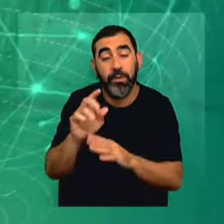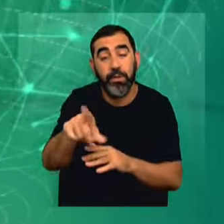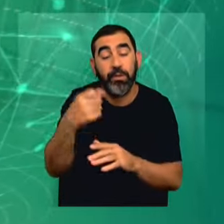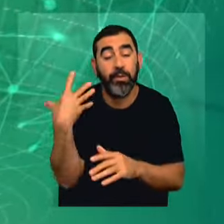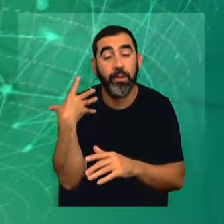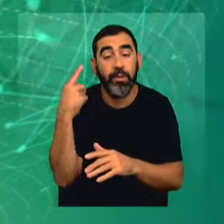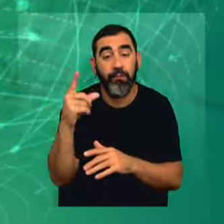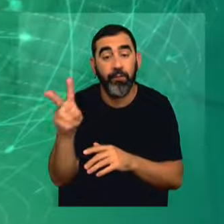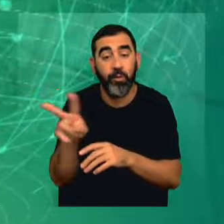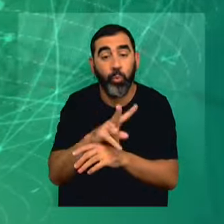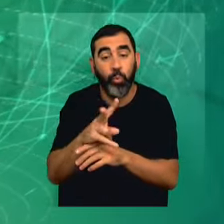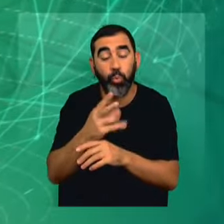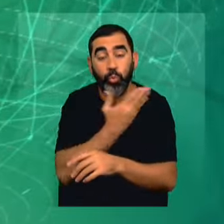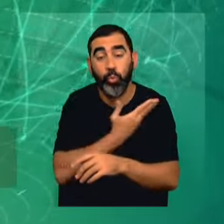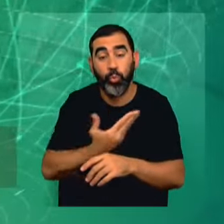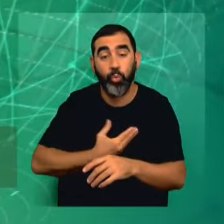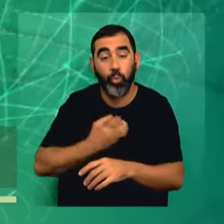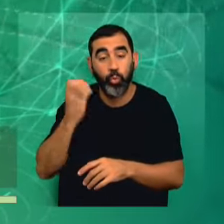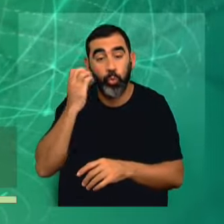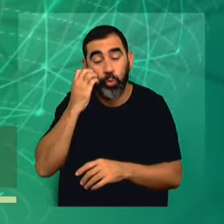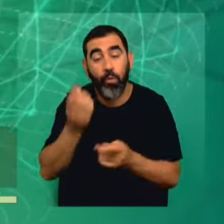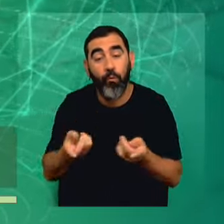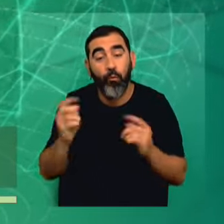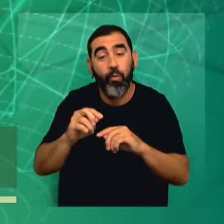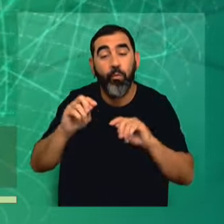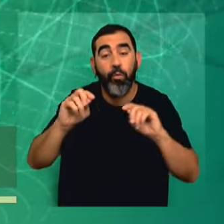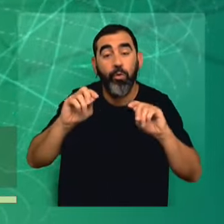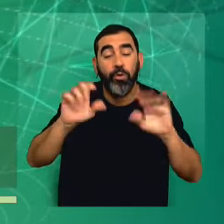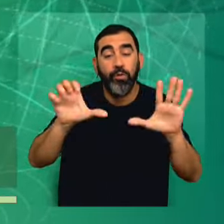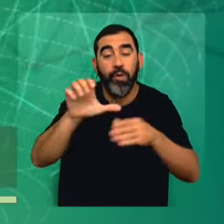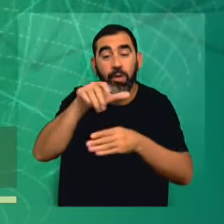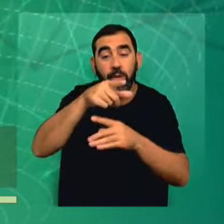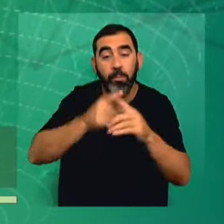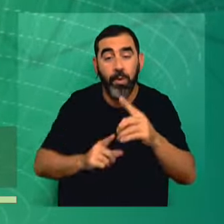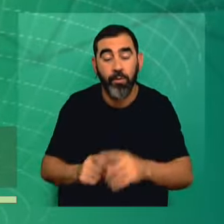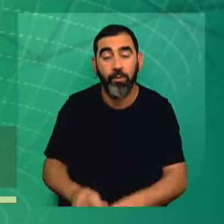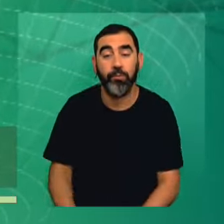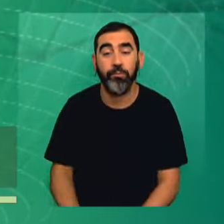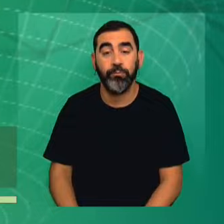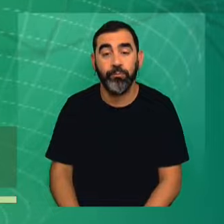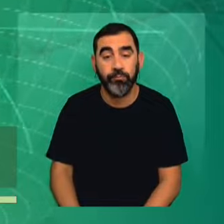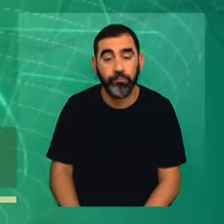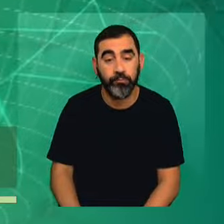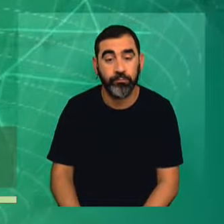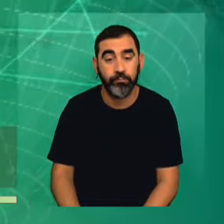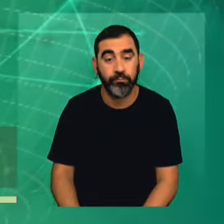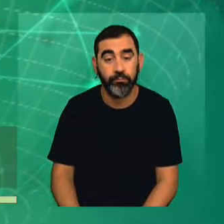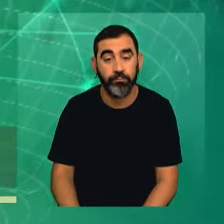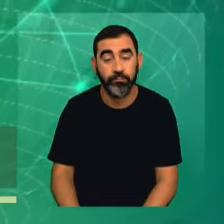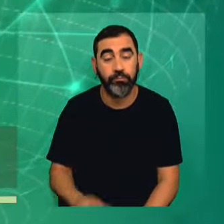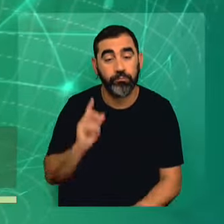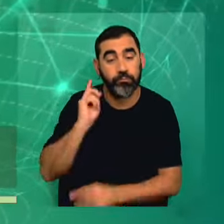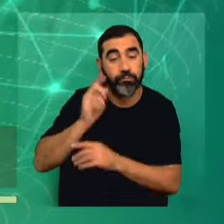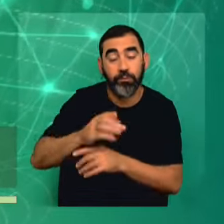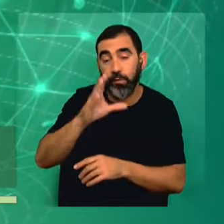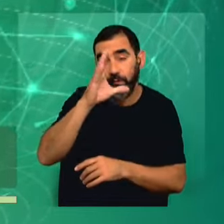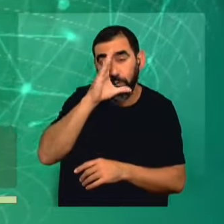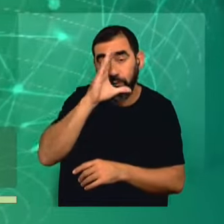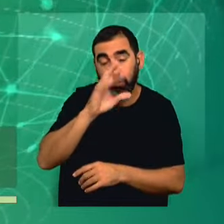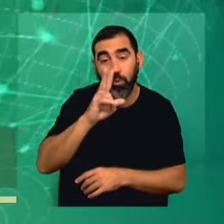de la custodia presidencial El regreso fue a las 18:30 horas de Alejandro astesiano recordemos que fue condenado en febrero de